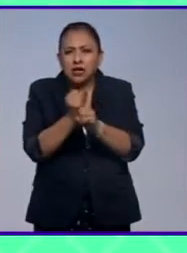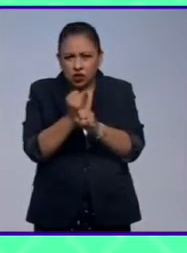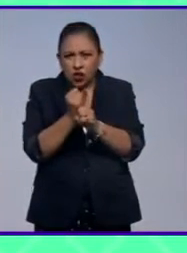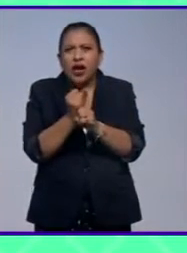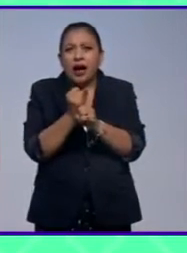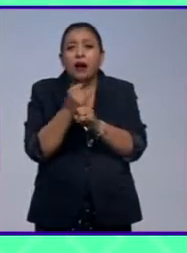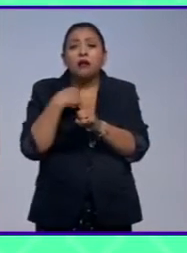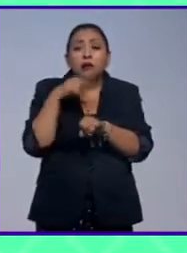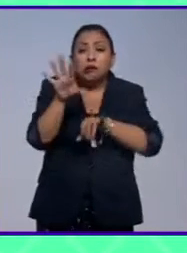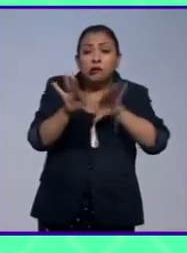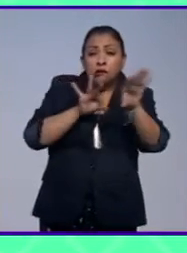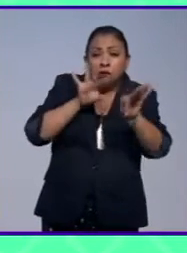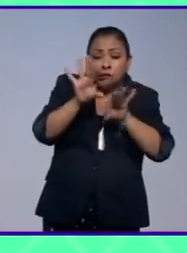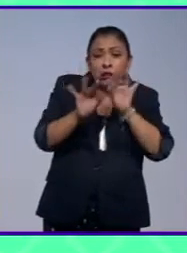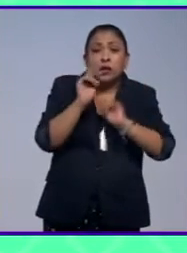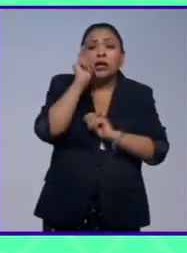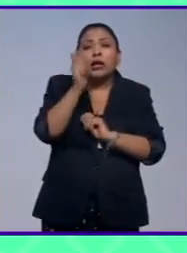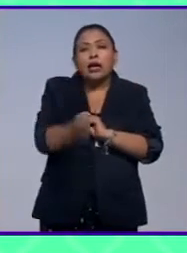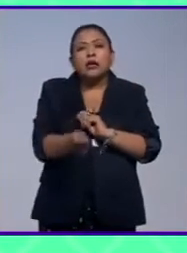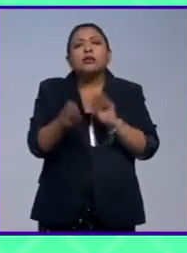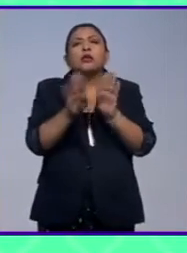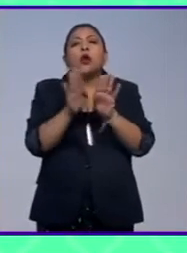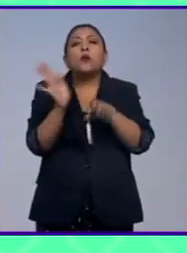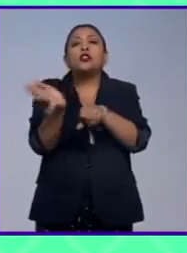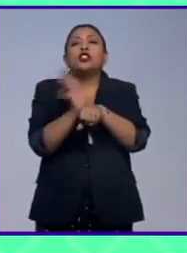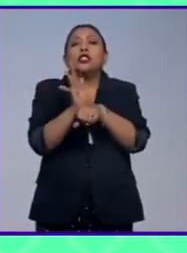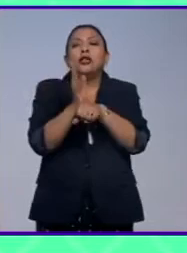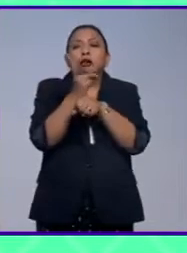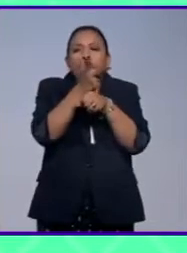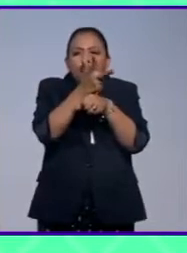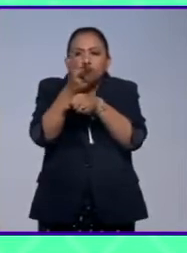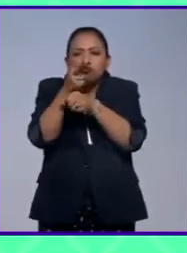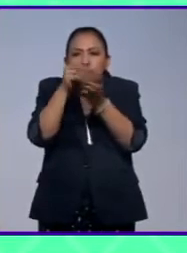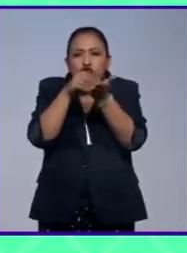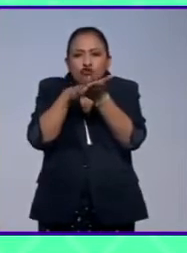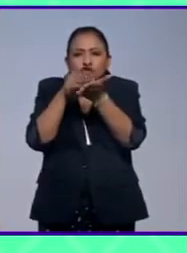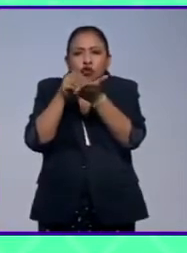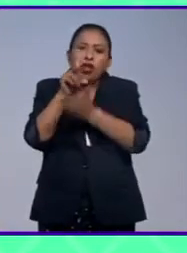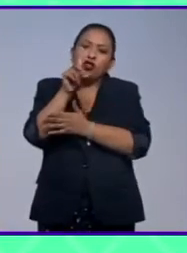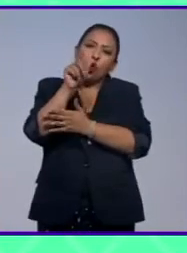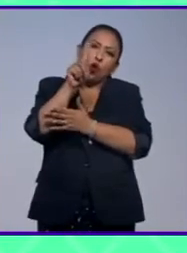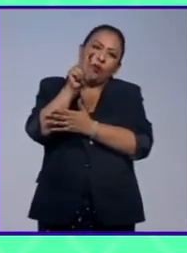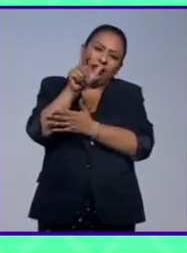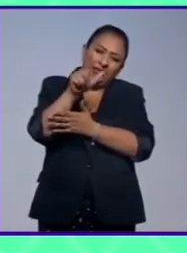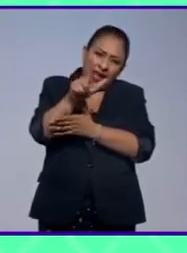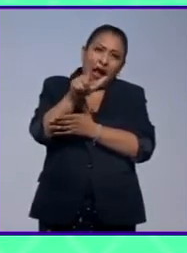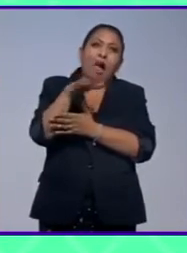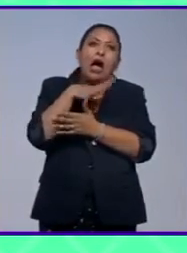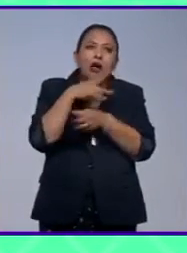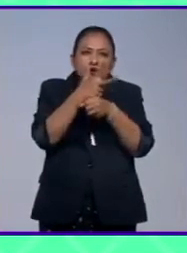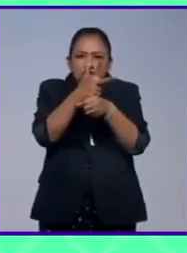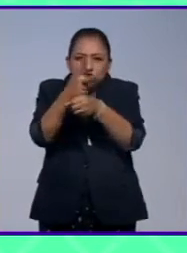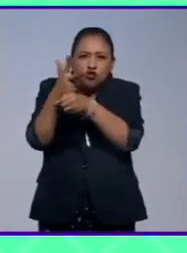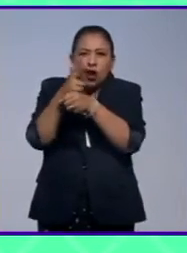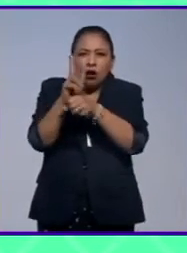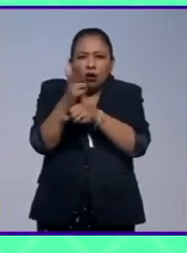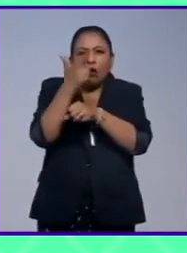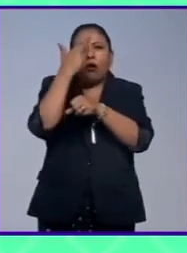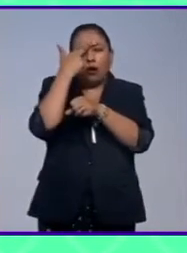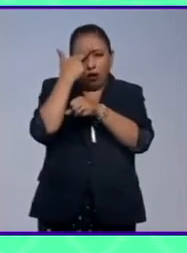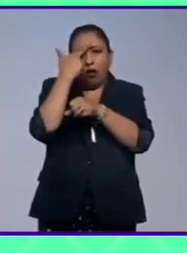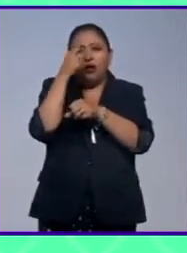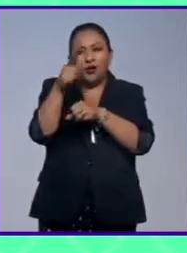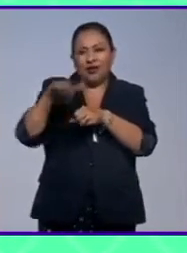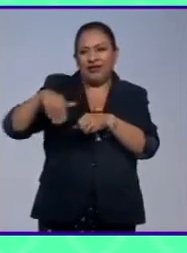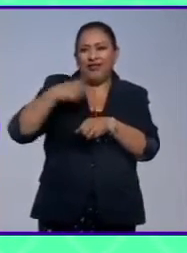que hemos seleccionado es más bien cine documental, ¿no? Dentro del cual se inscribe este documental emblemático que tú